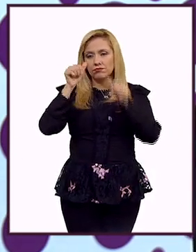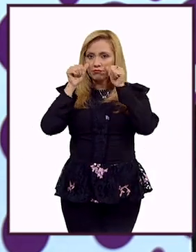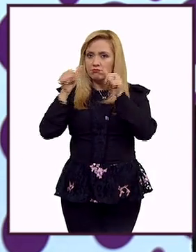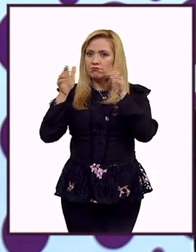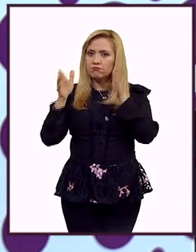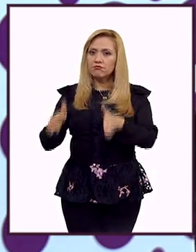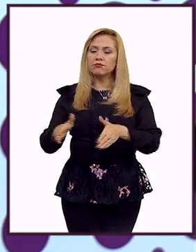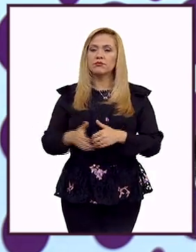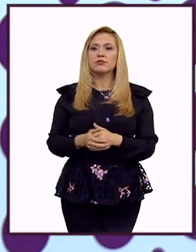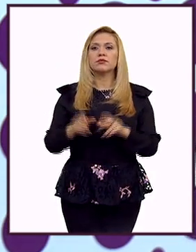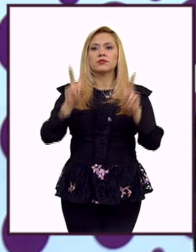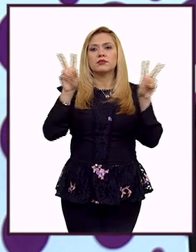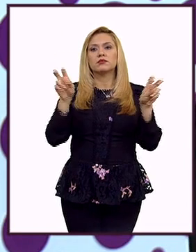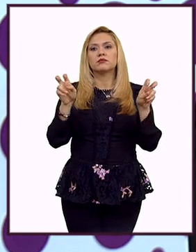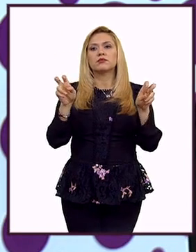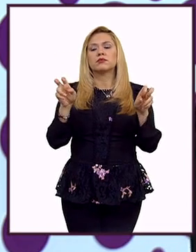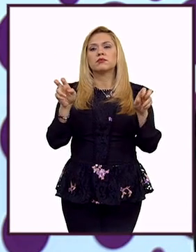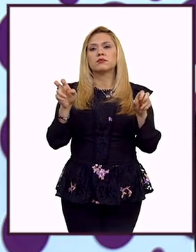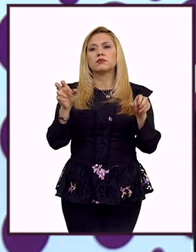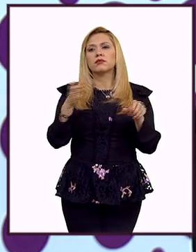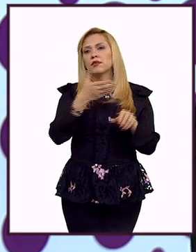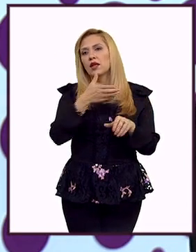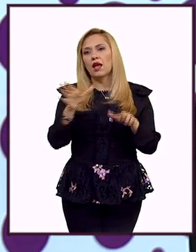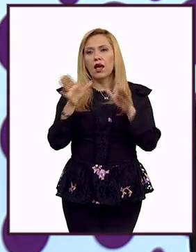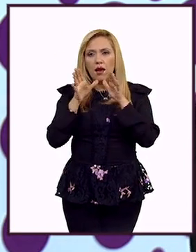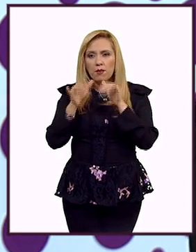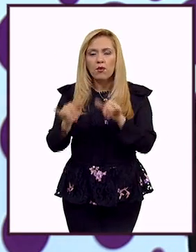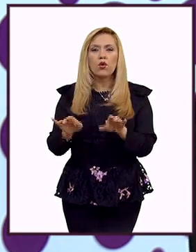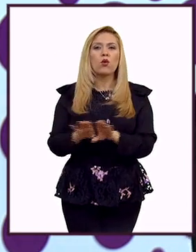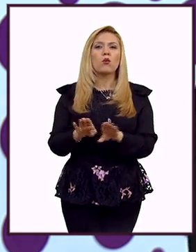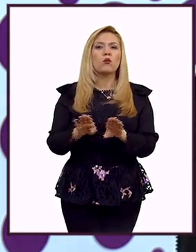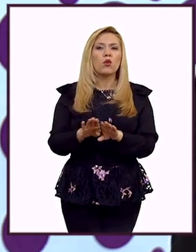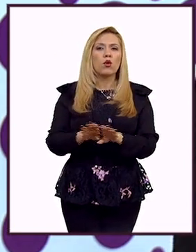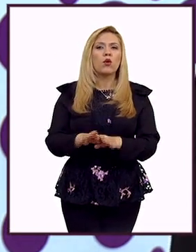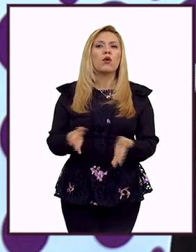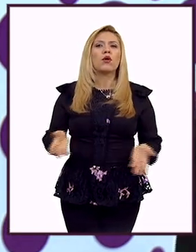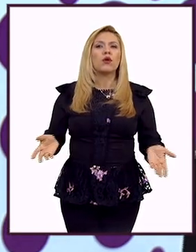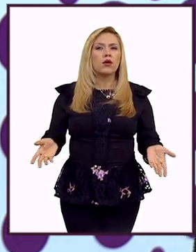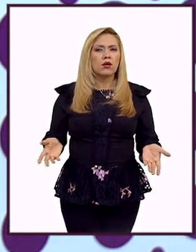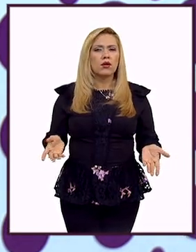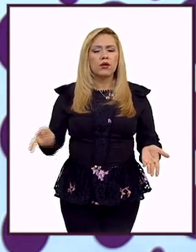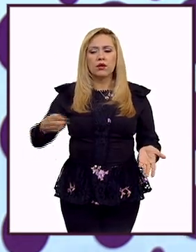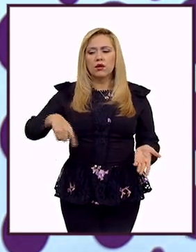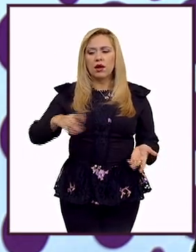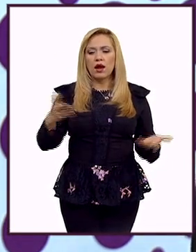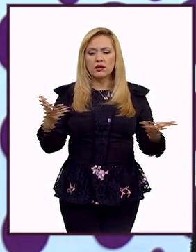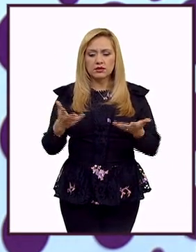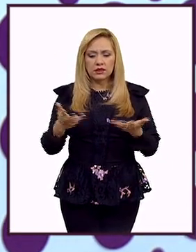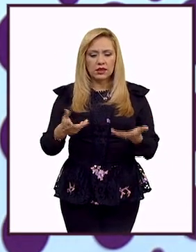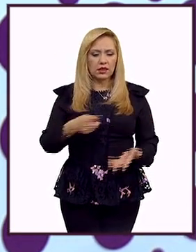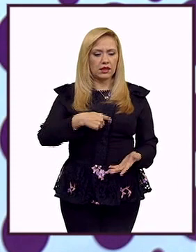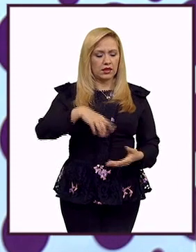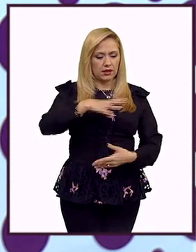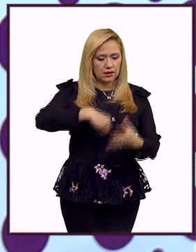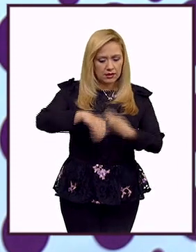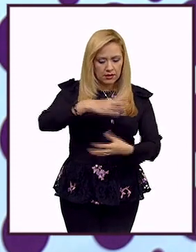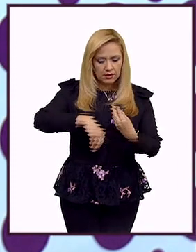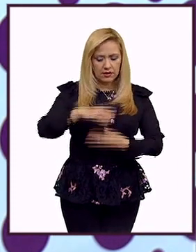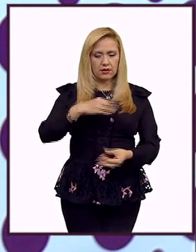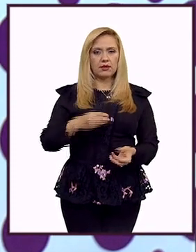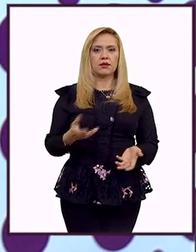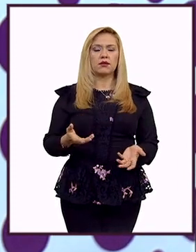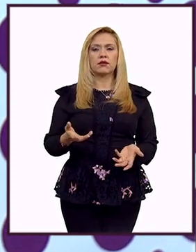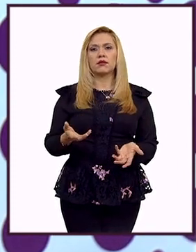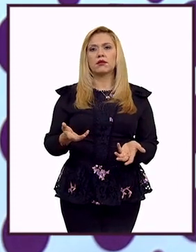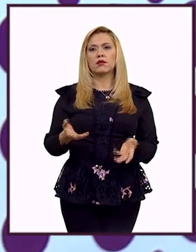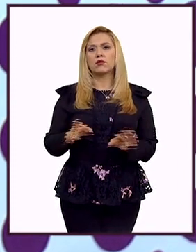¿no? El tema de la pequeña agricultura, ¿no? Cómo la fomentamos, la hacemos sostenible, en el sentido que